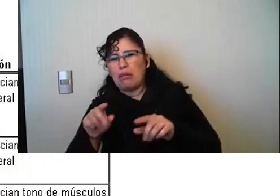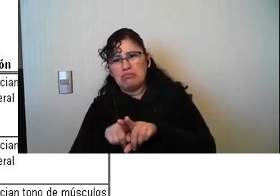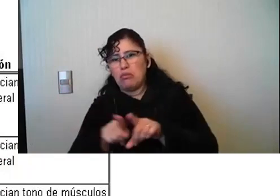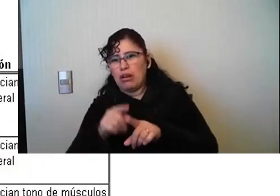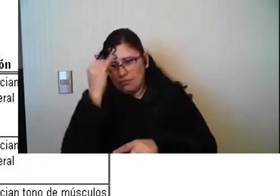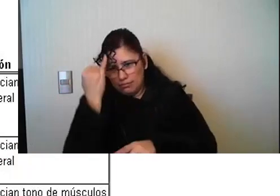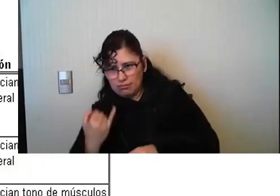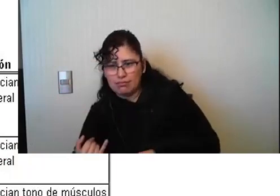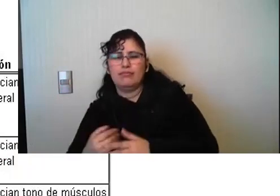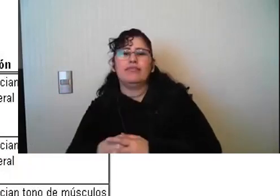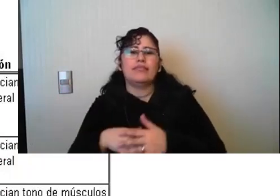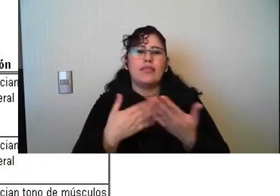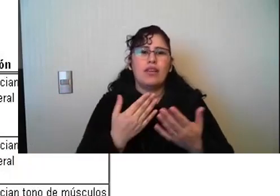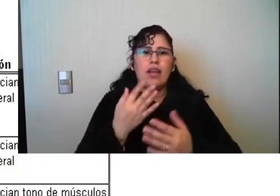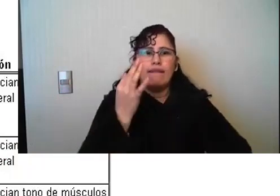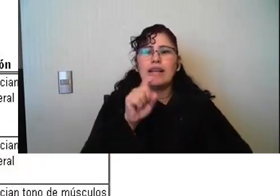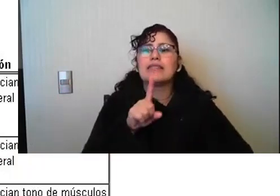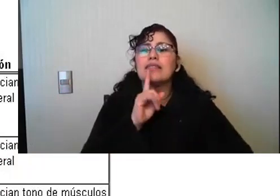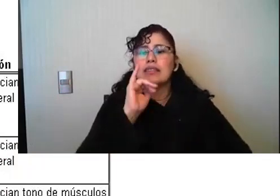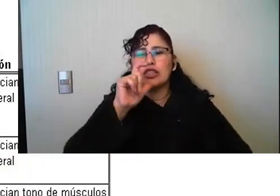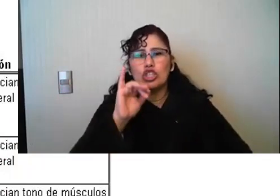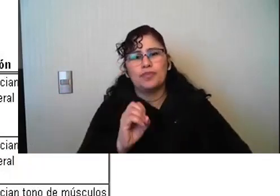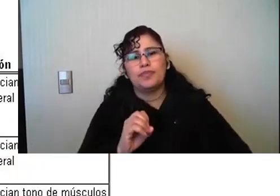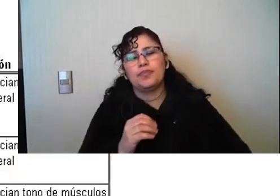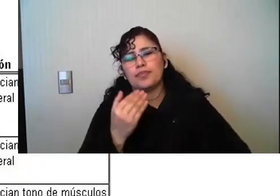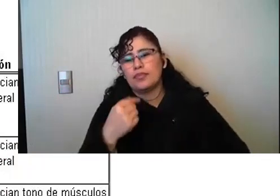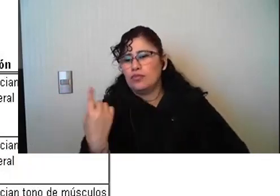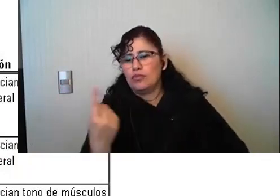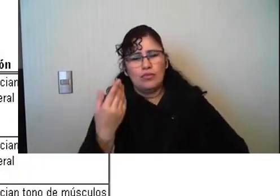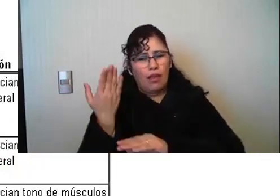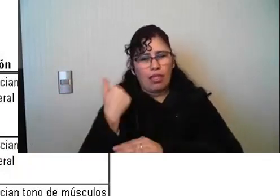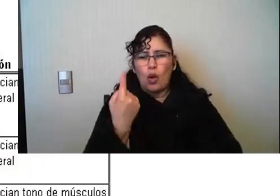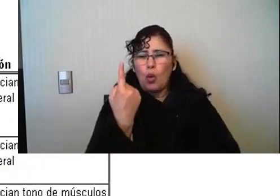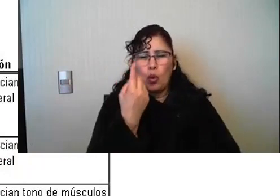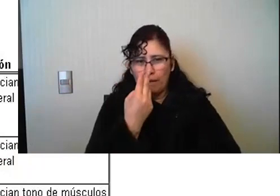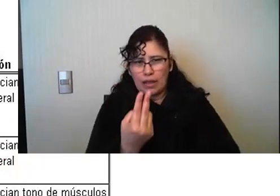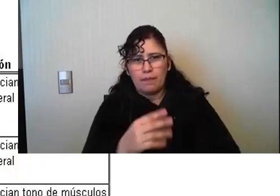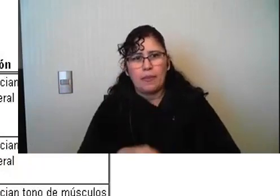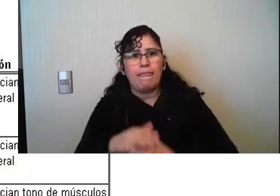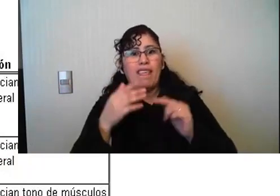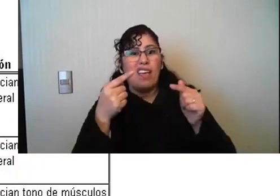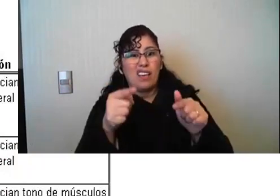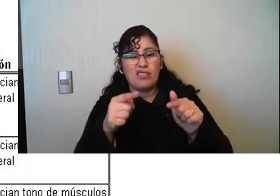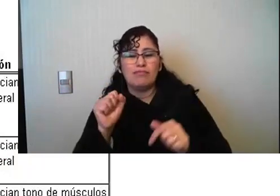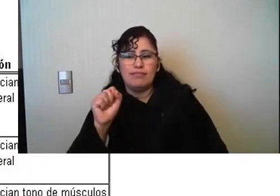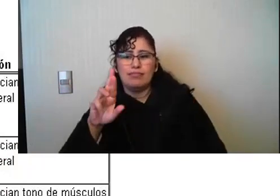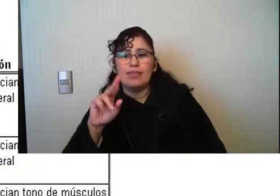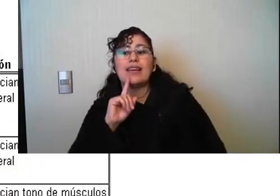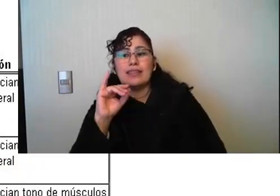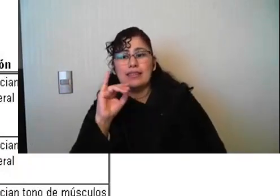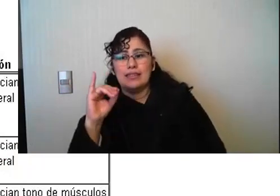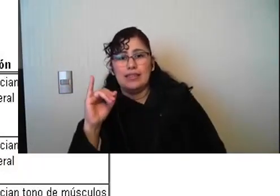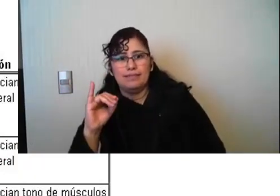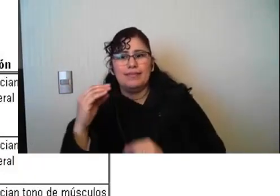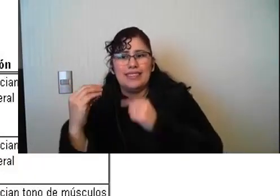los fastigios, que habíamos visto nosotros solamente uno, por tanto estamos hablando de arquicerebelo, y hay un fastigio vestibular, es decir,